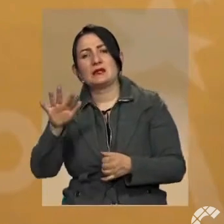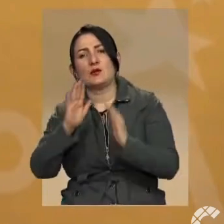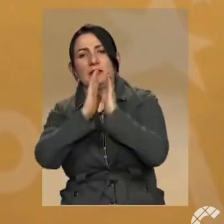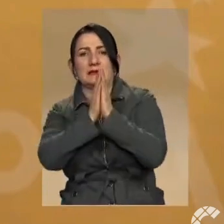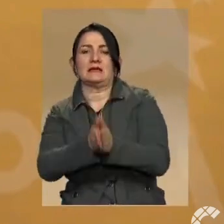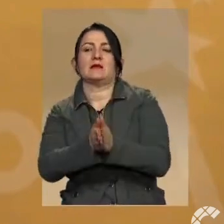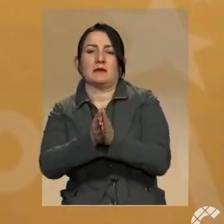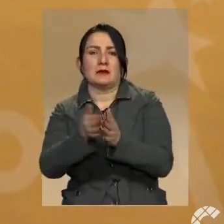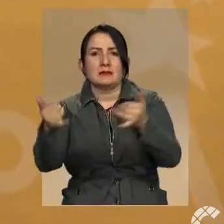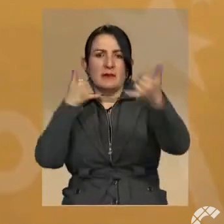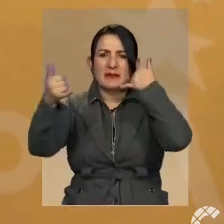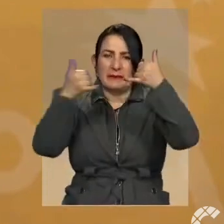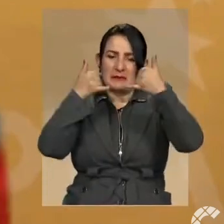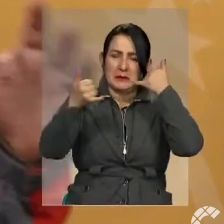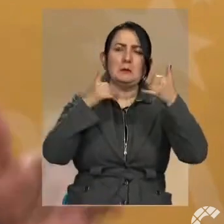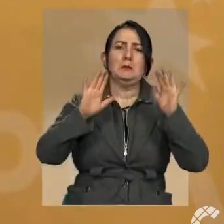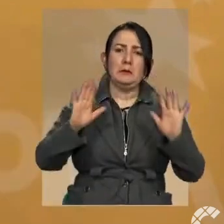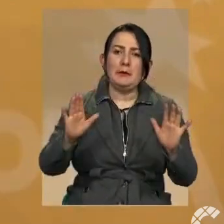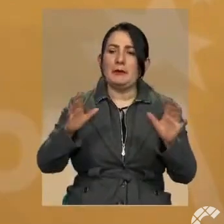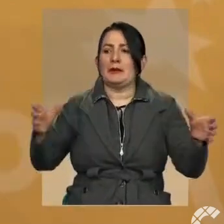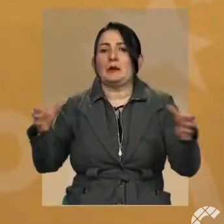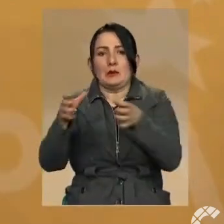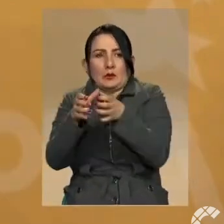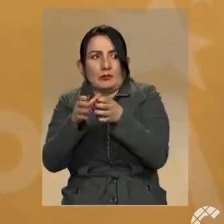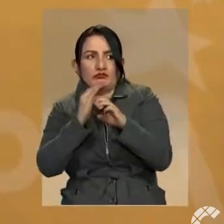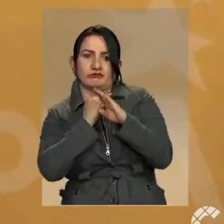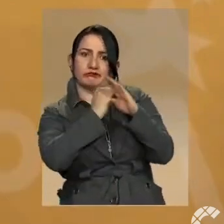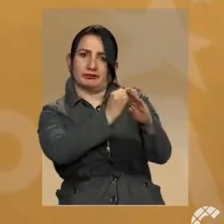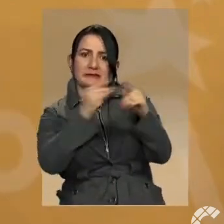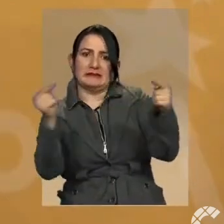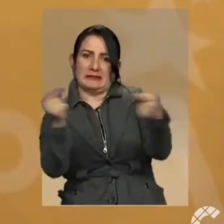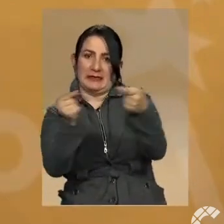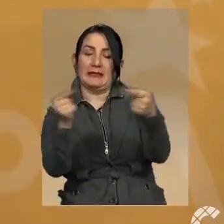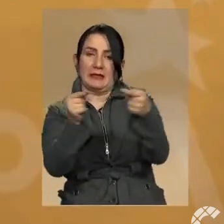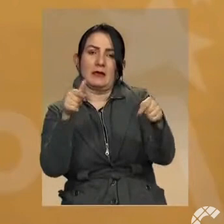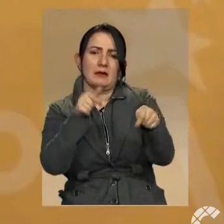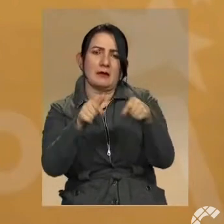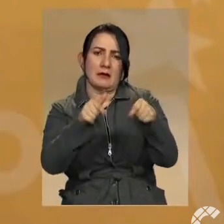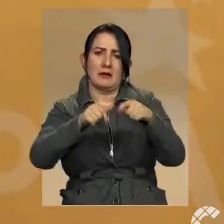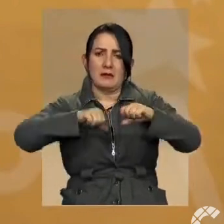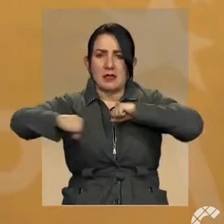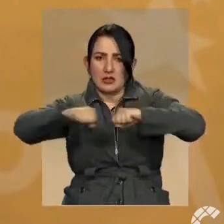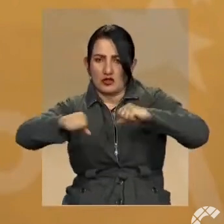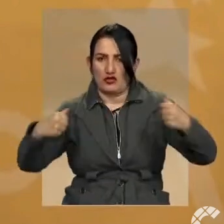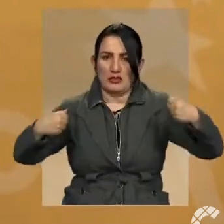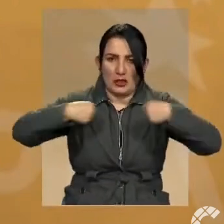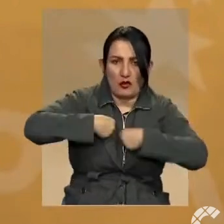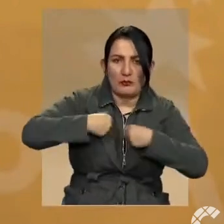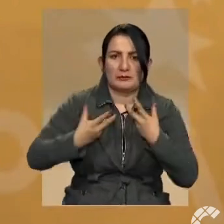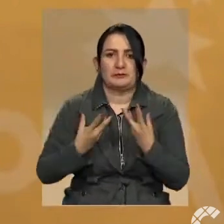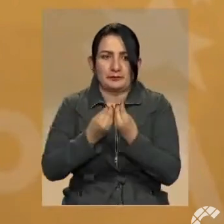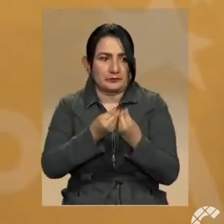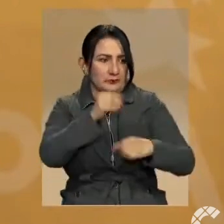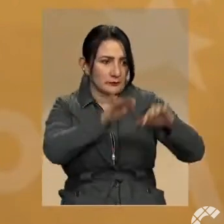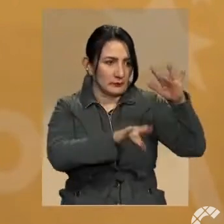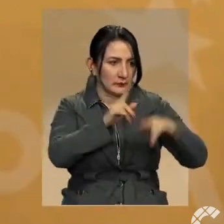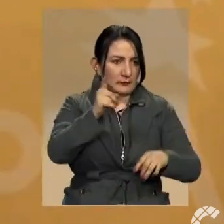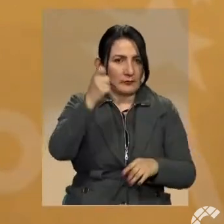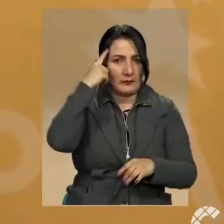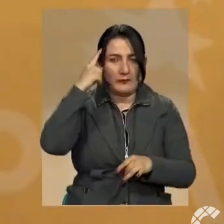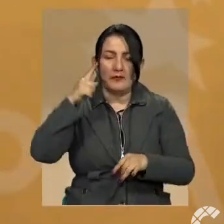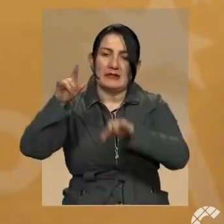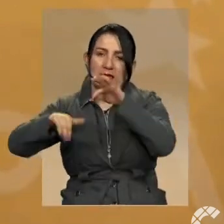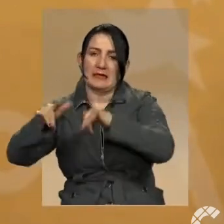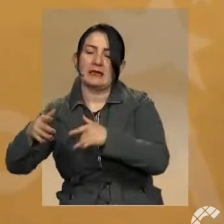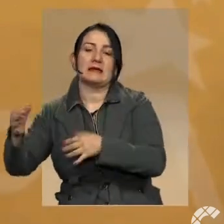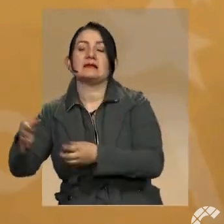nos ha permitido igualmente con nuestro escuadrón antirriñas, donde están gestores de convivencia, nuestra Secretaría de Gobierno y la Secretaría de